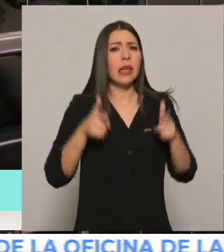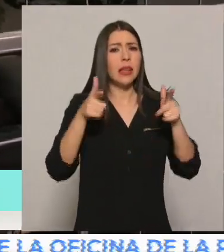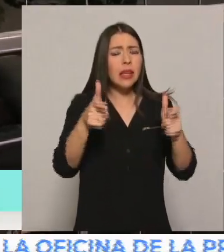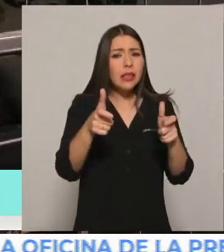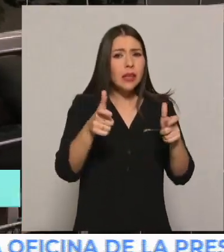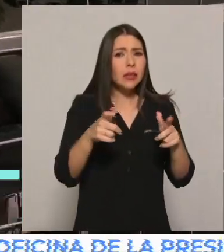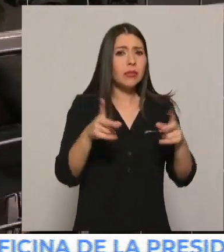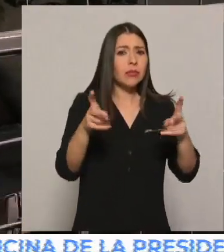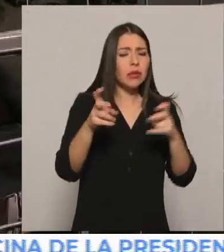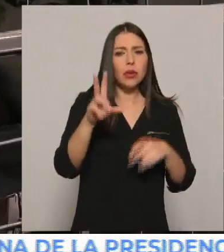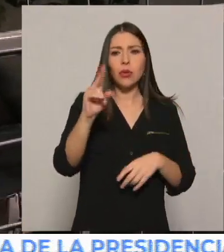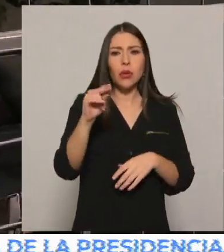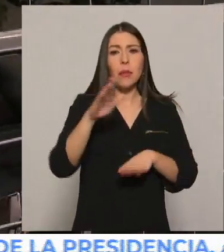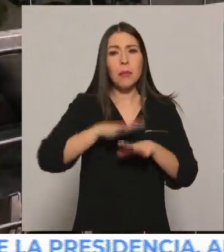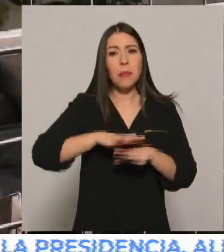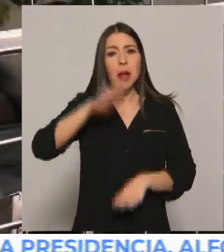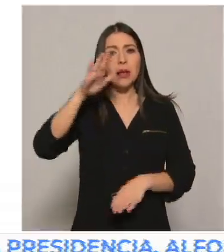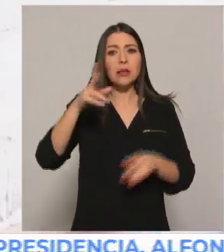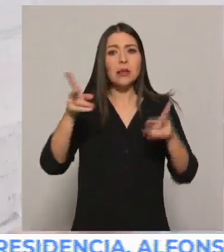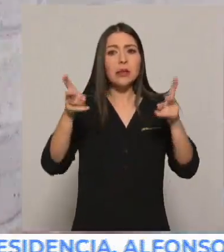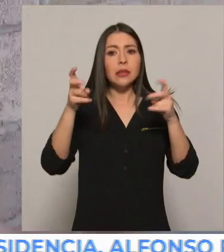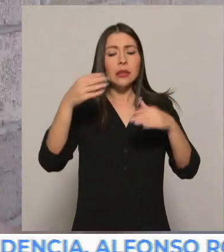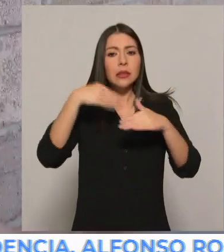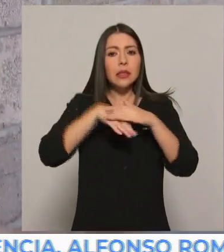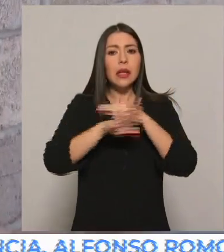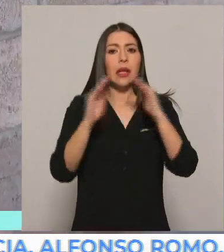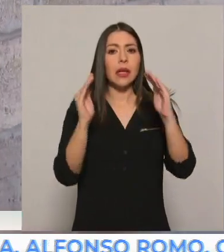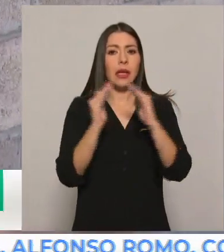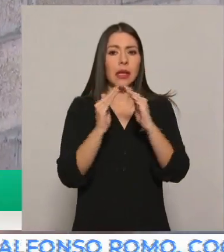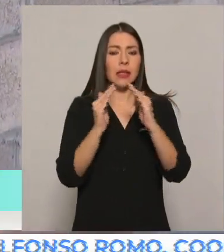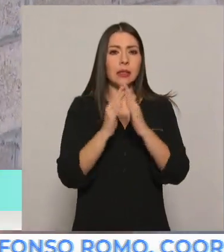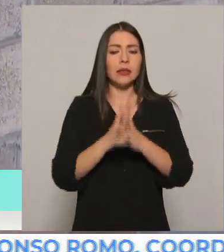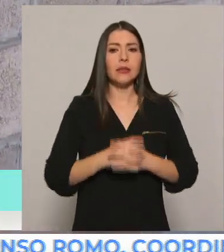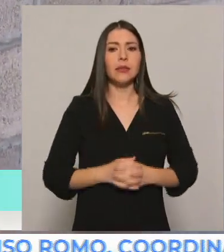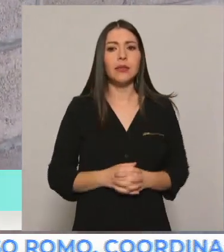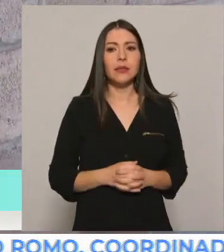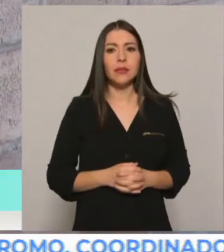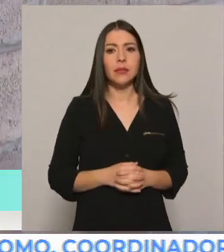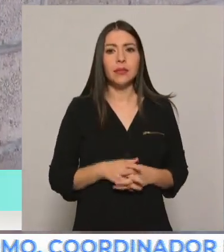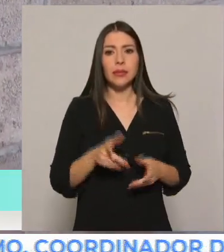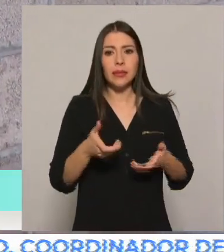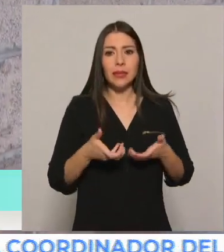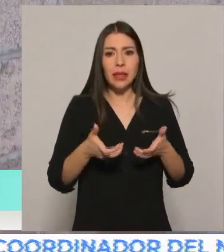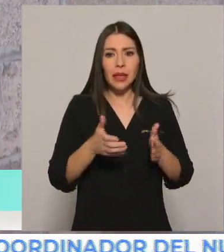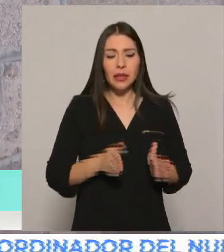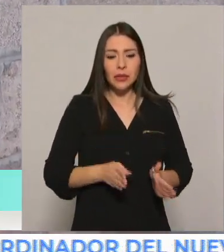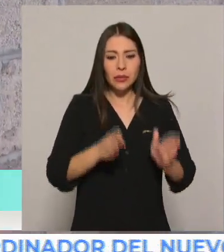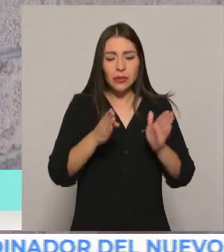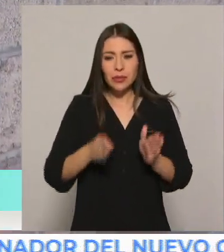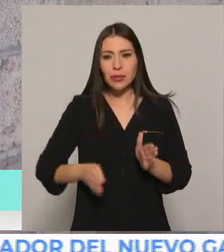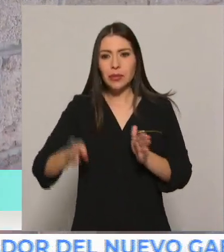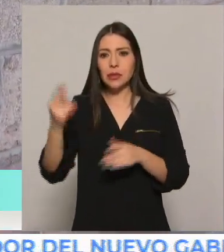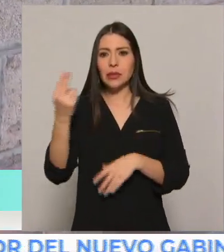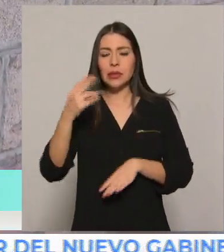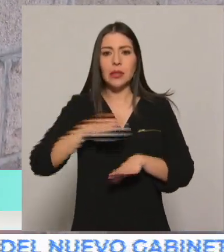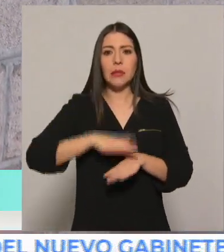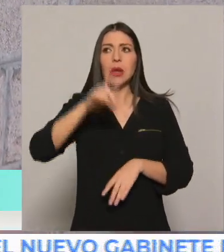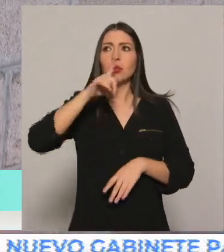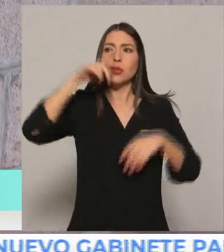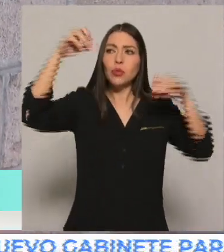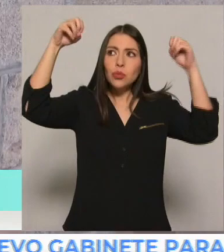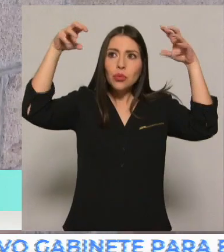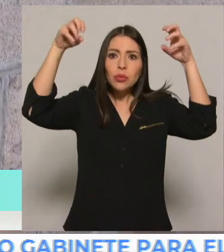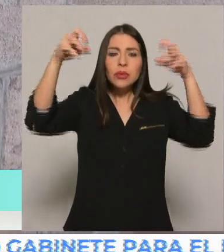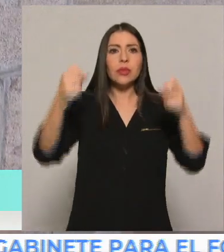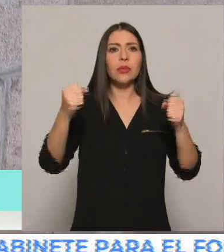bien robo a casa habitación. Necesitamos seguridad aquí en esos callejones. Y más bien también más luz y todo eso,